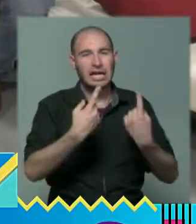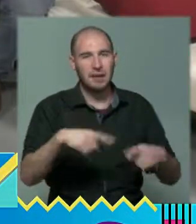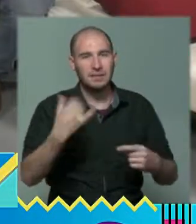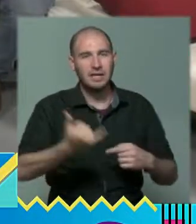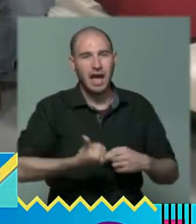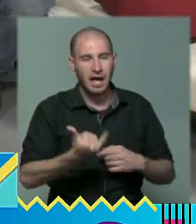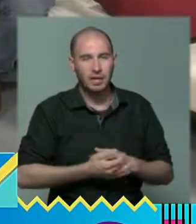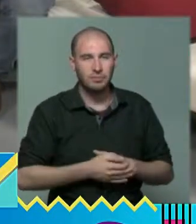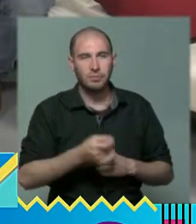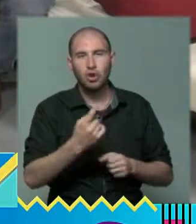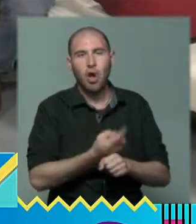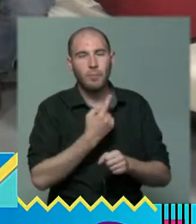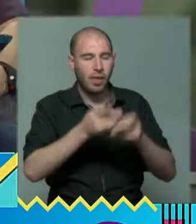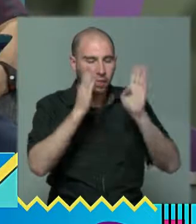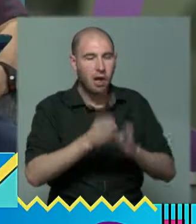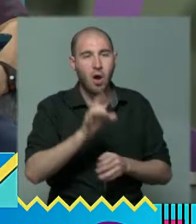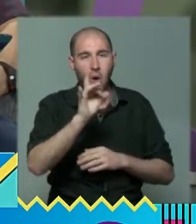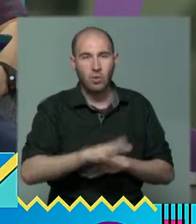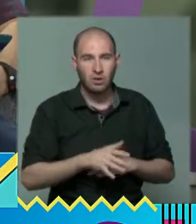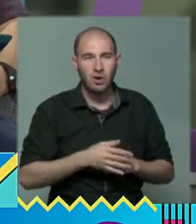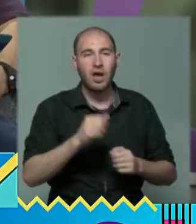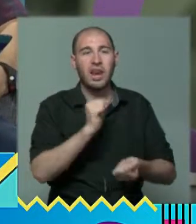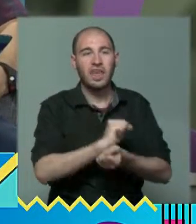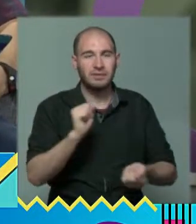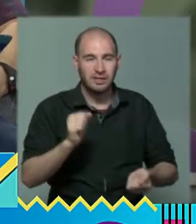decir, bueno, no podemos poner el foco solo en la